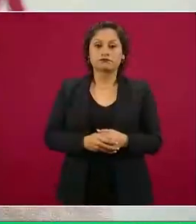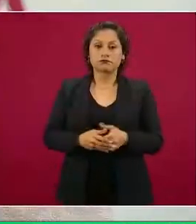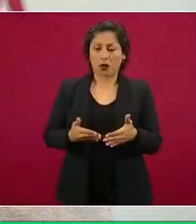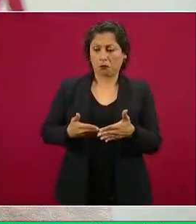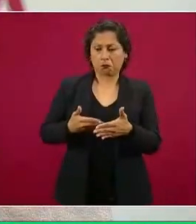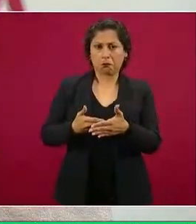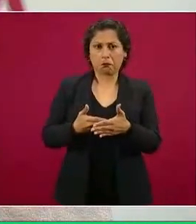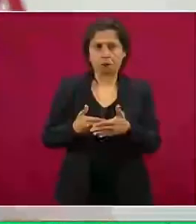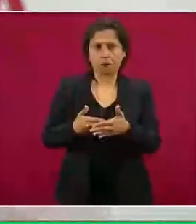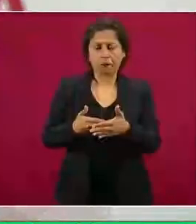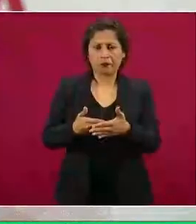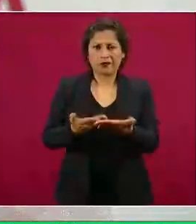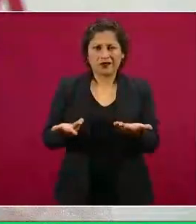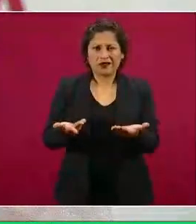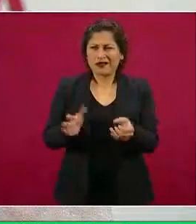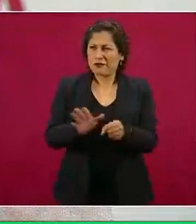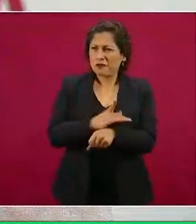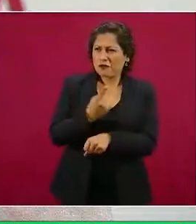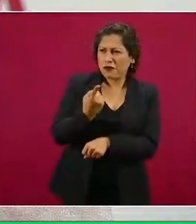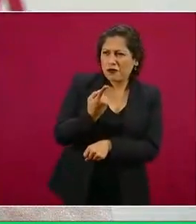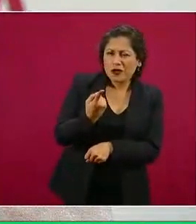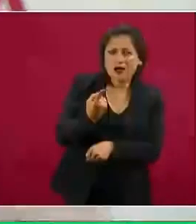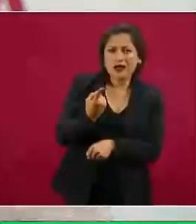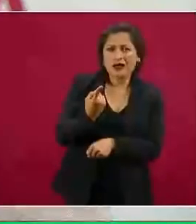no hay por qué. Es